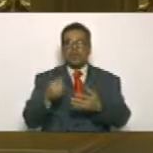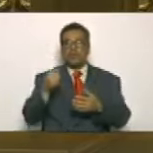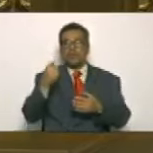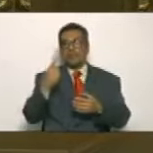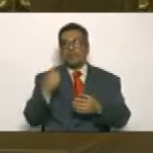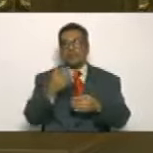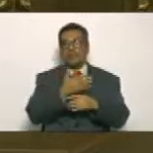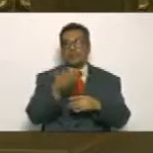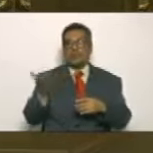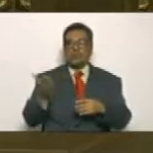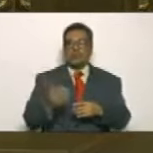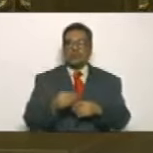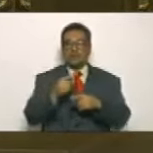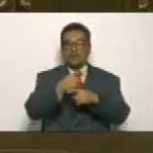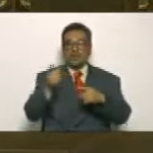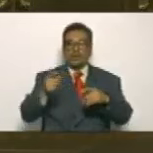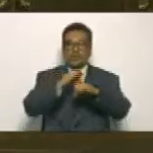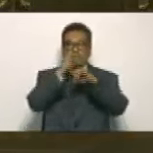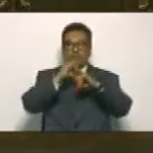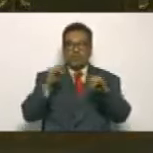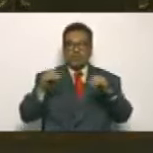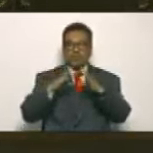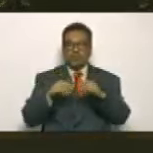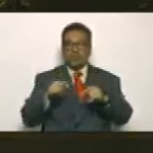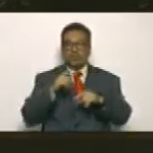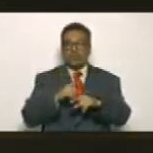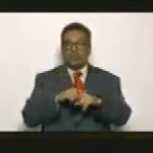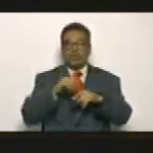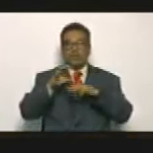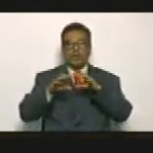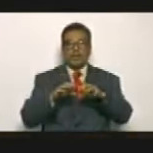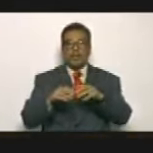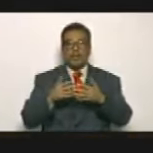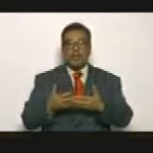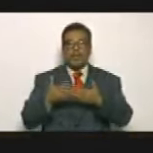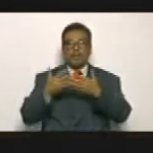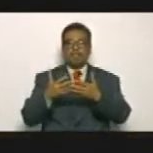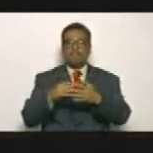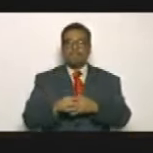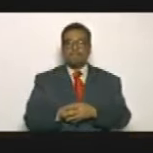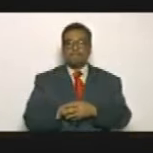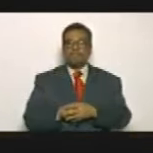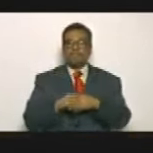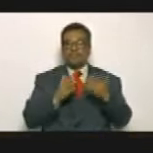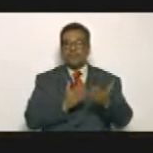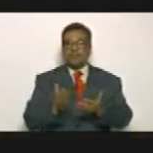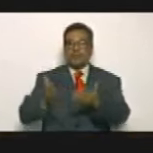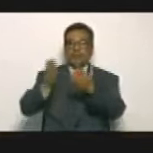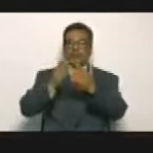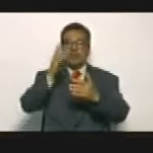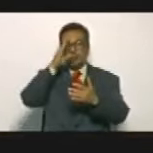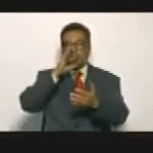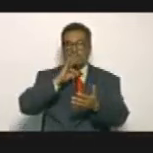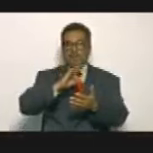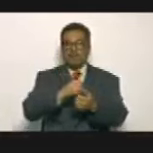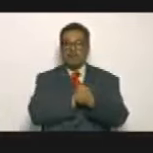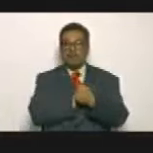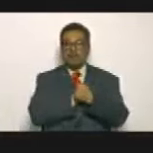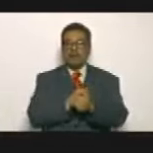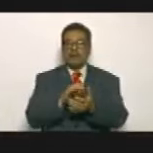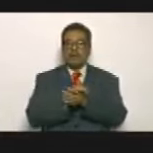usted. Sea usted feliz en todas partes y en todas partes cuente con el servicio de su más fiel y apasionado